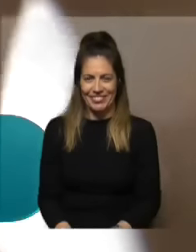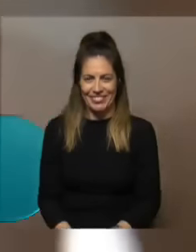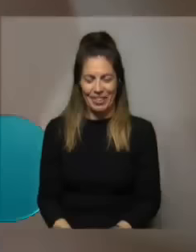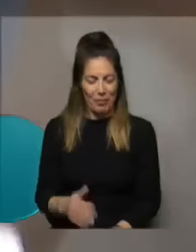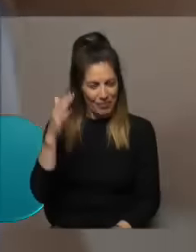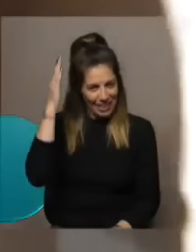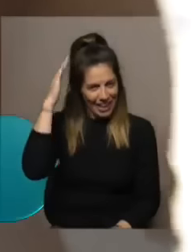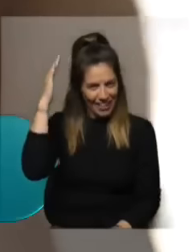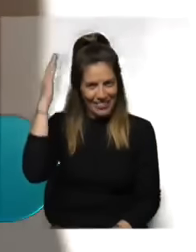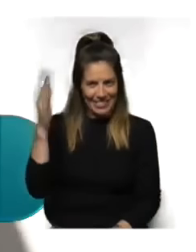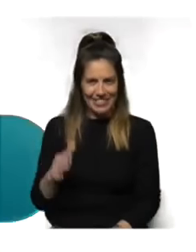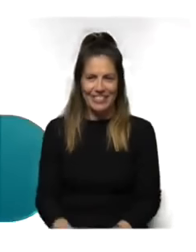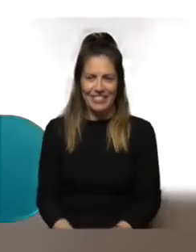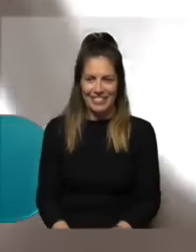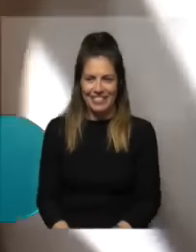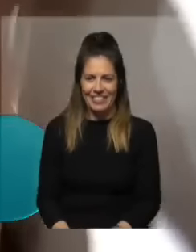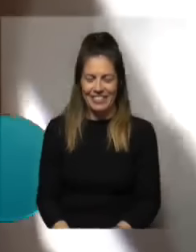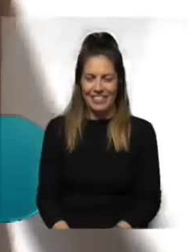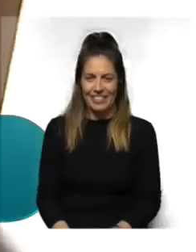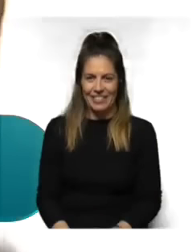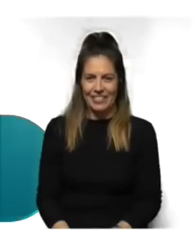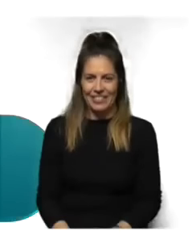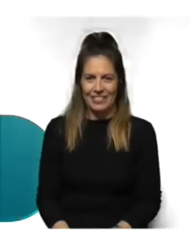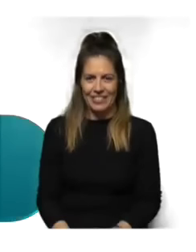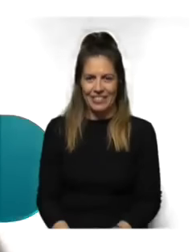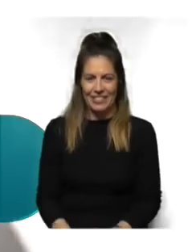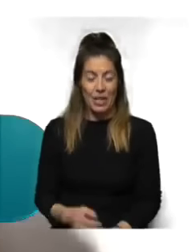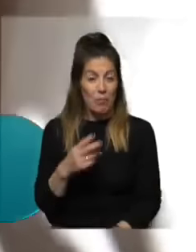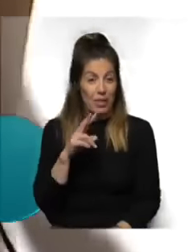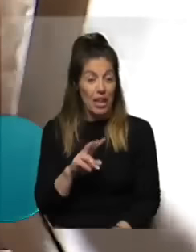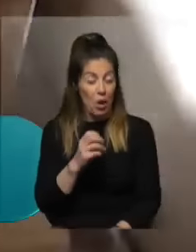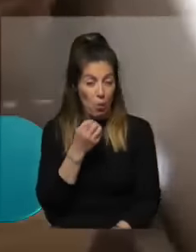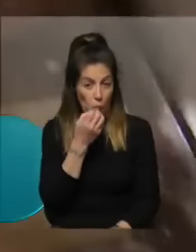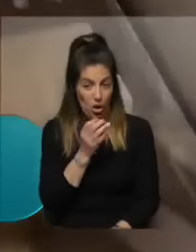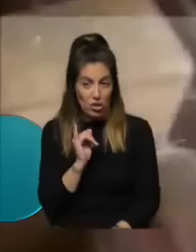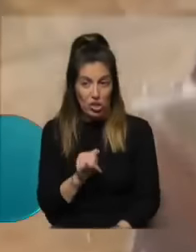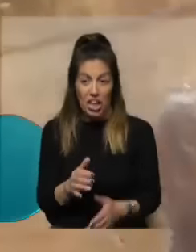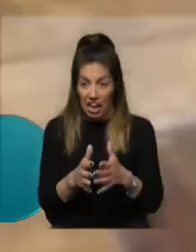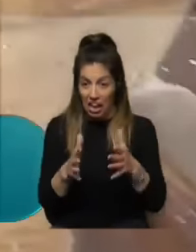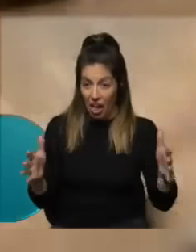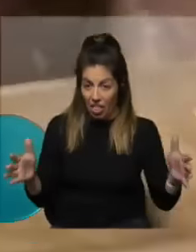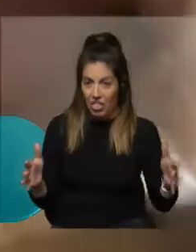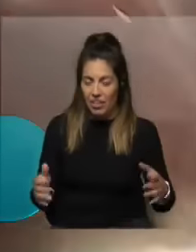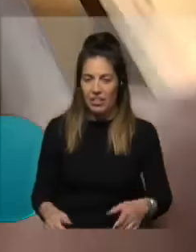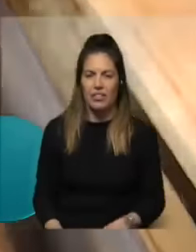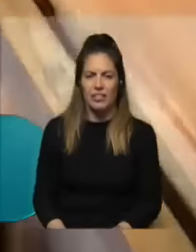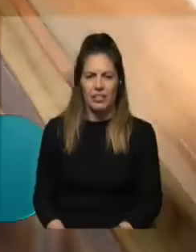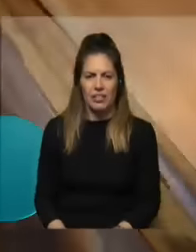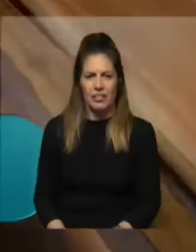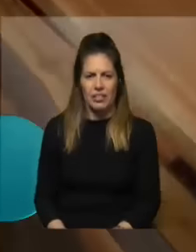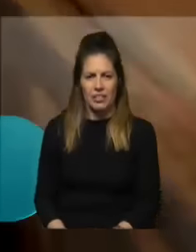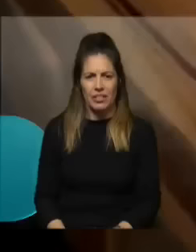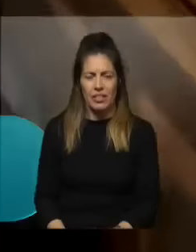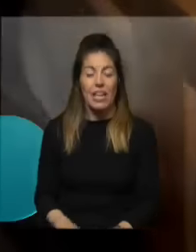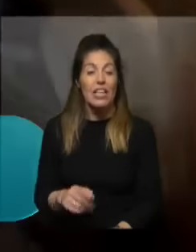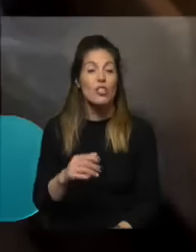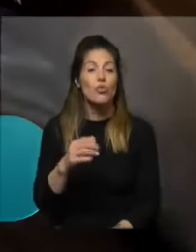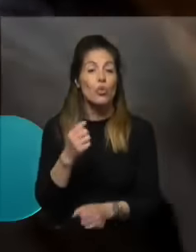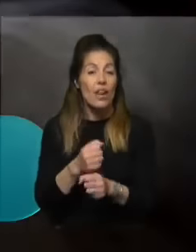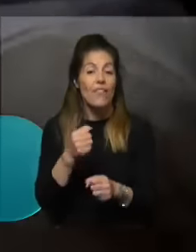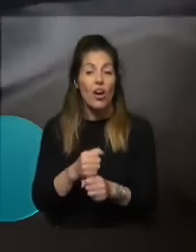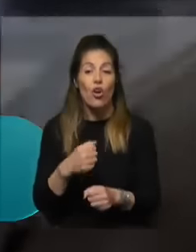ahí. Claro. Mirá qué bueno que está, qué grande todo esto. Una obra de mi hijo que hizo